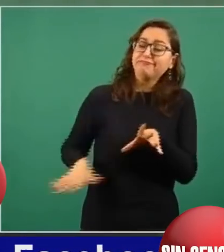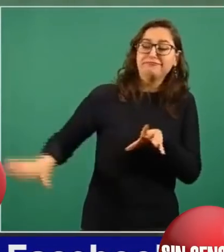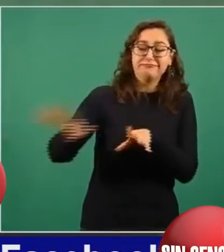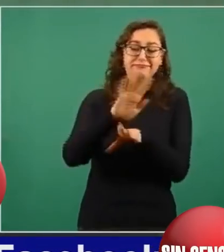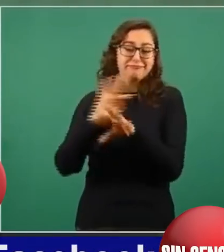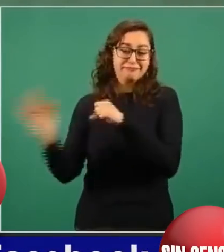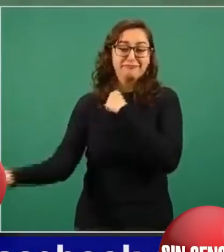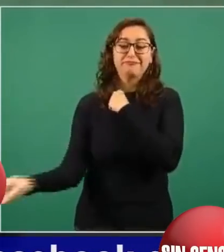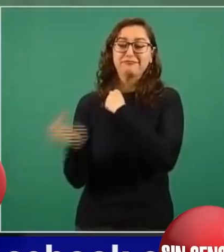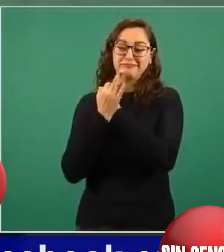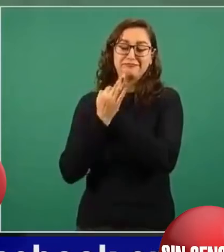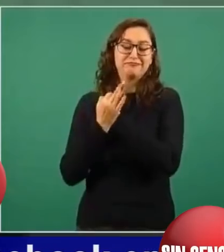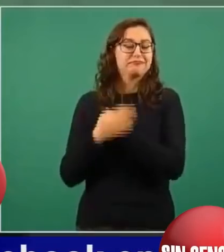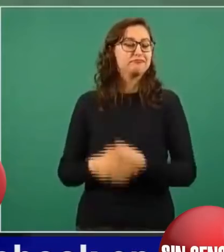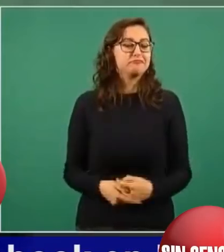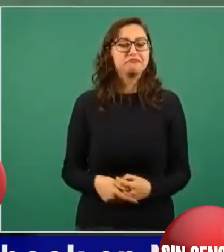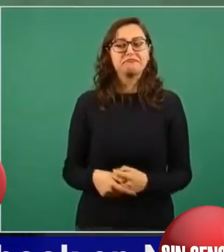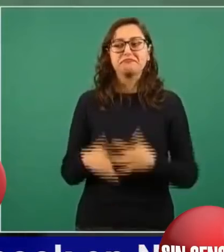Yo soy